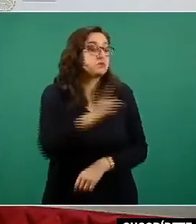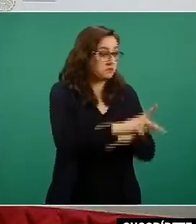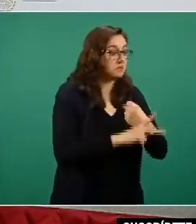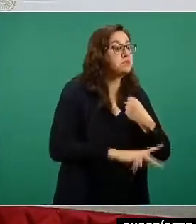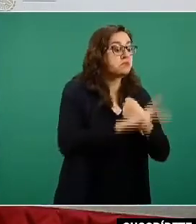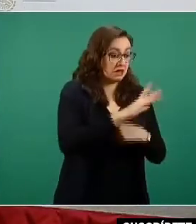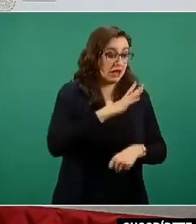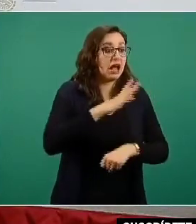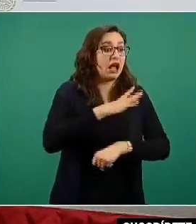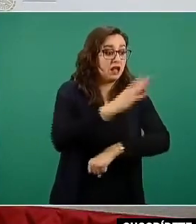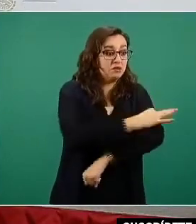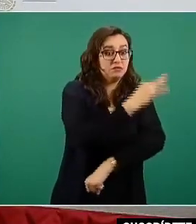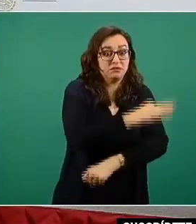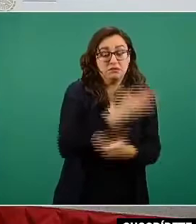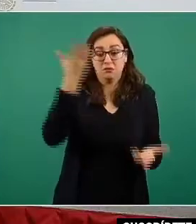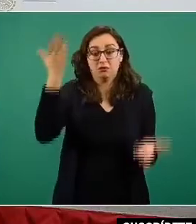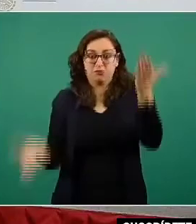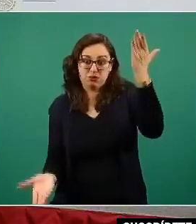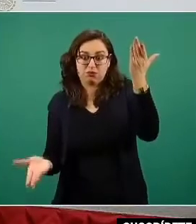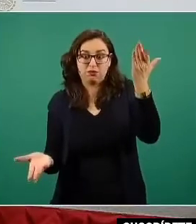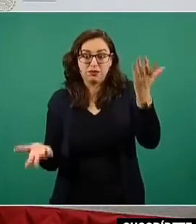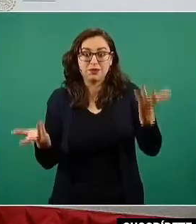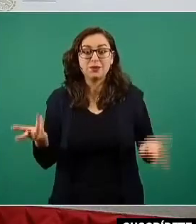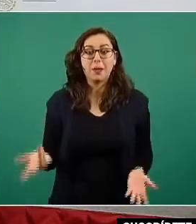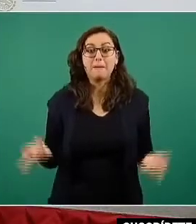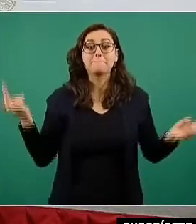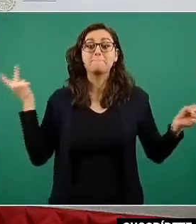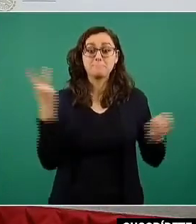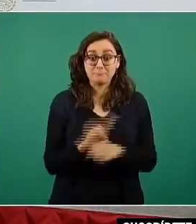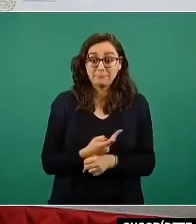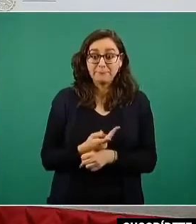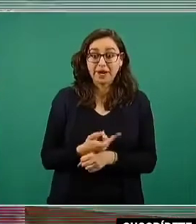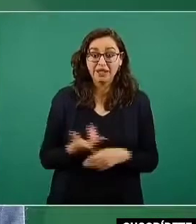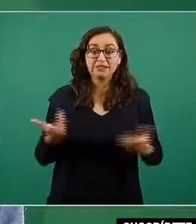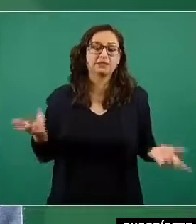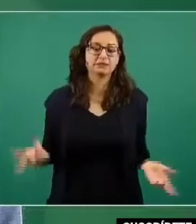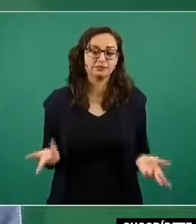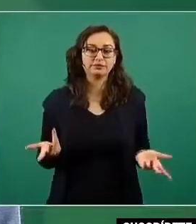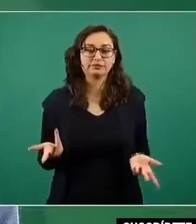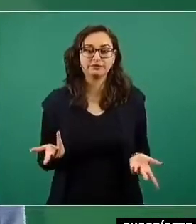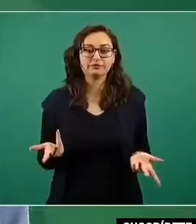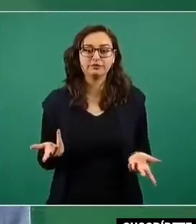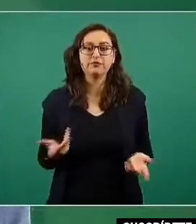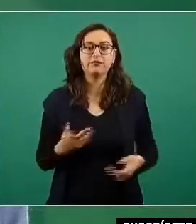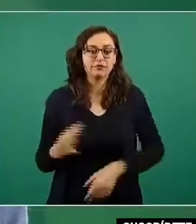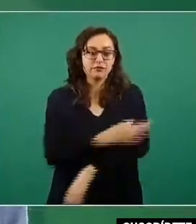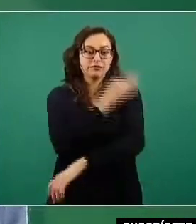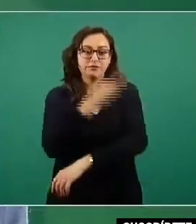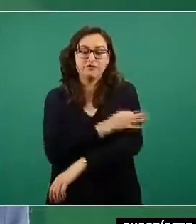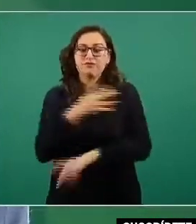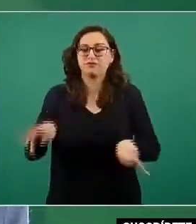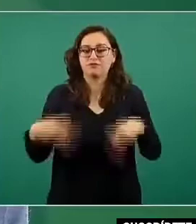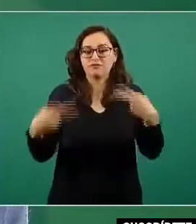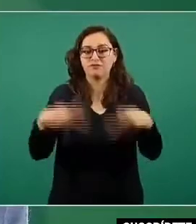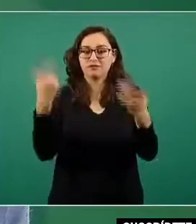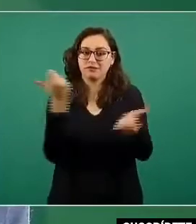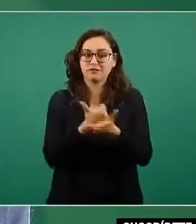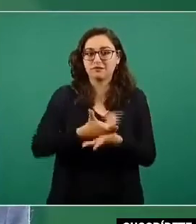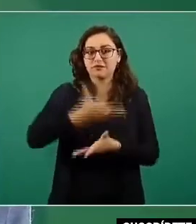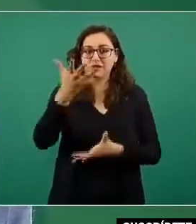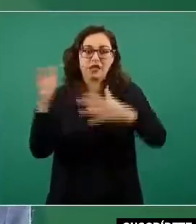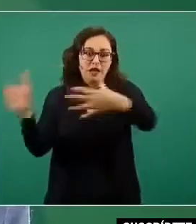Y ahí es donde viene el problema de la especulación. ¿Por qué la especulación, por qué la concentración de vacuna es tan